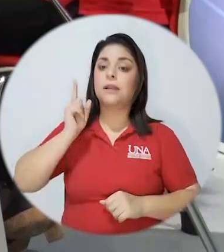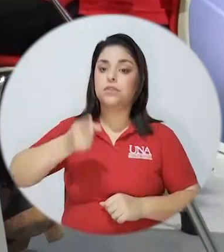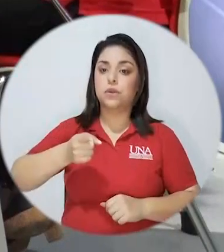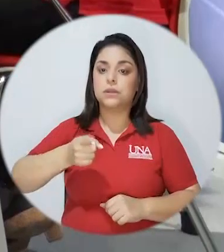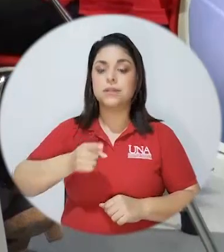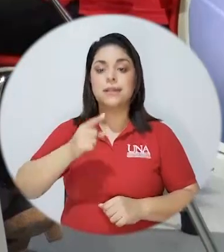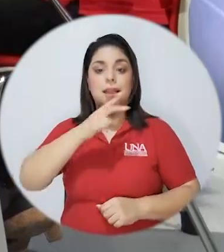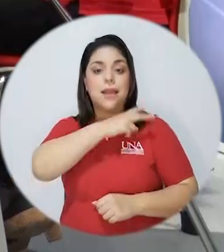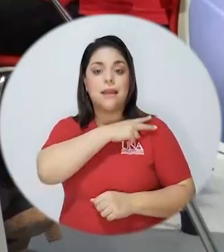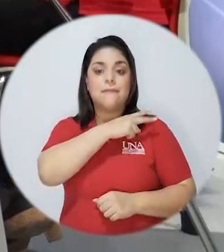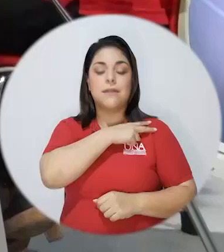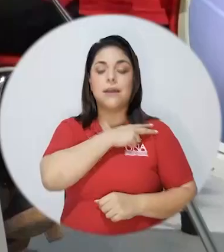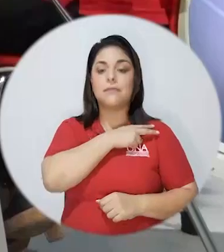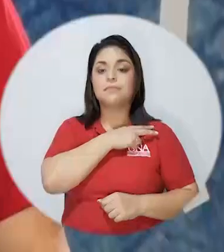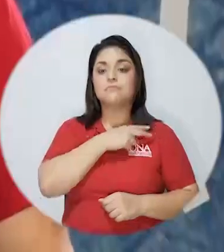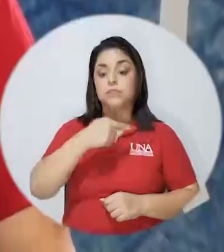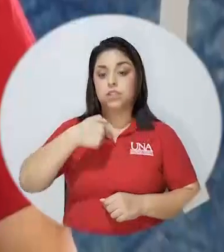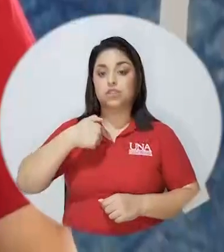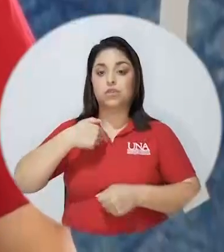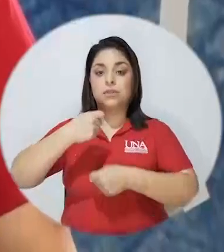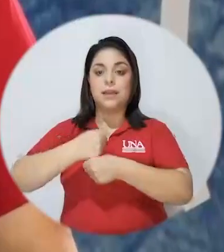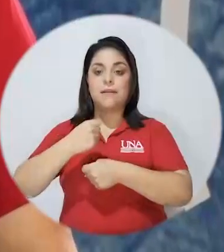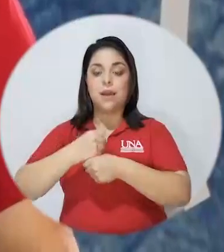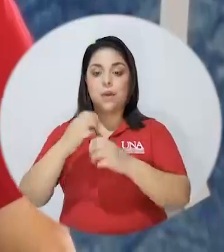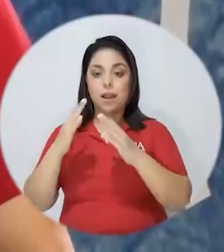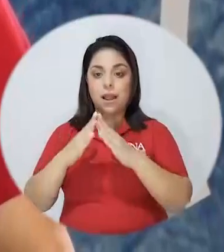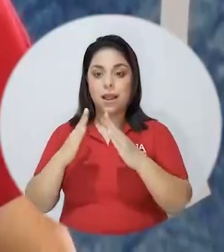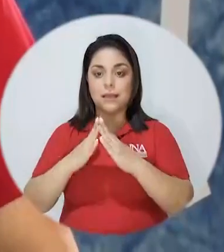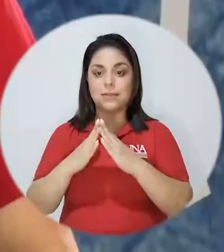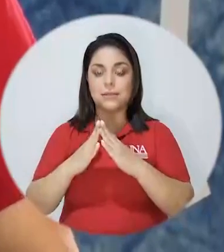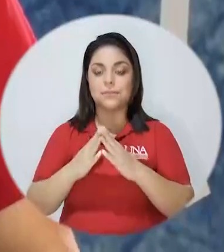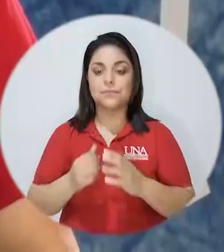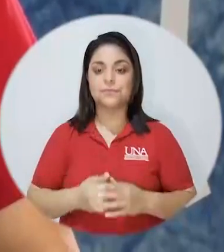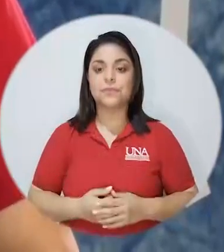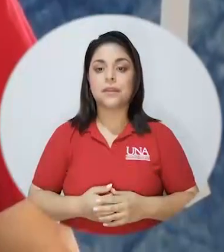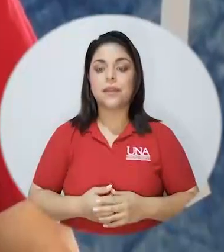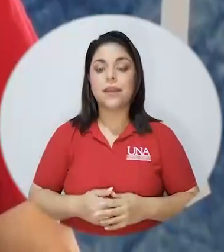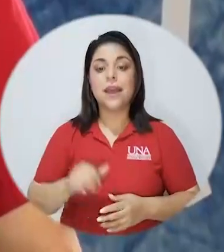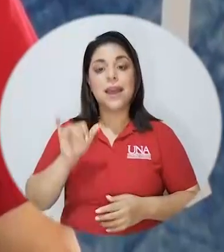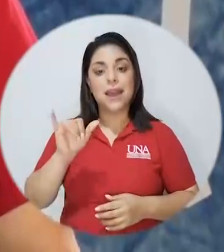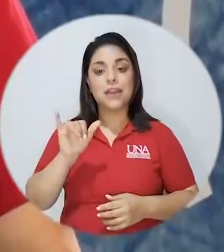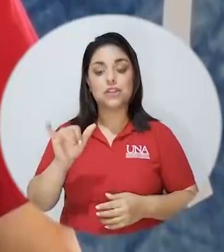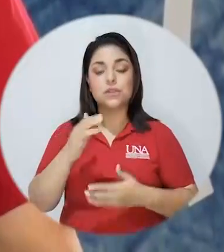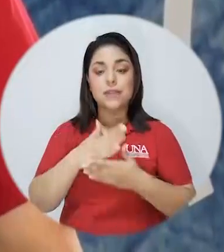una modalidad teletrabajo? Bueno, eso es algo que también tiene que ver mucho